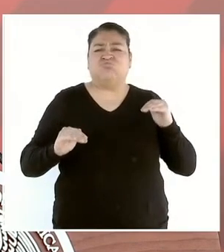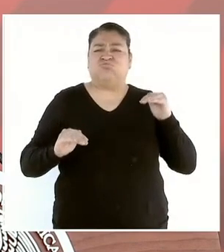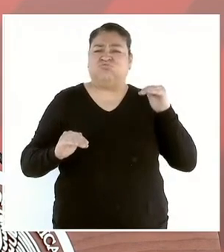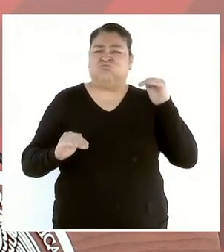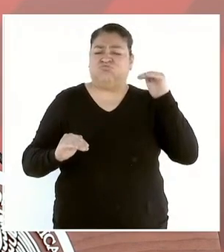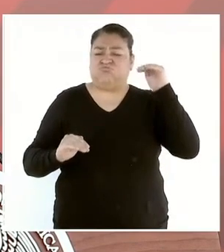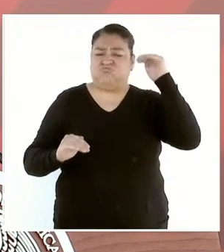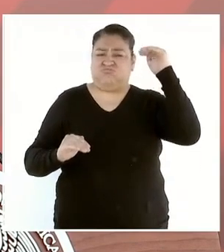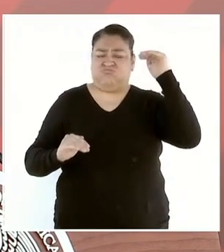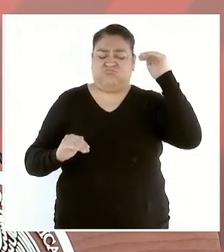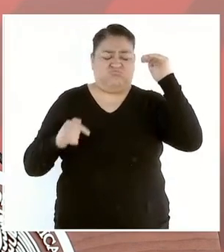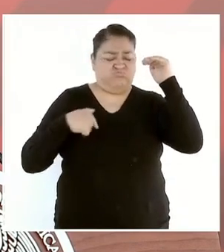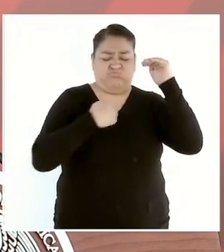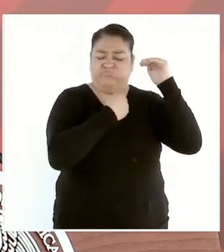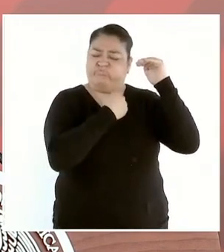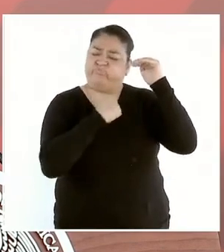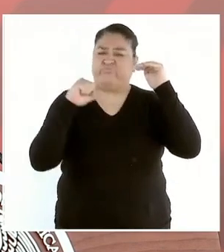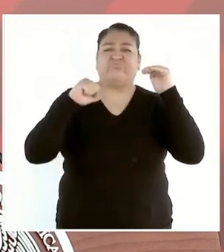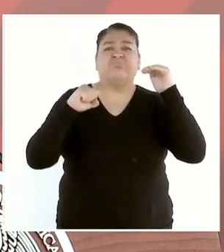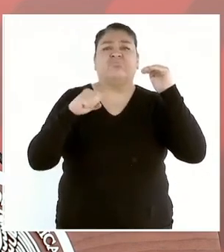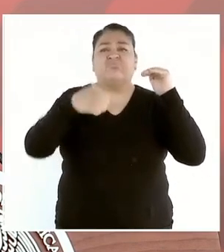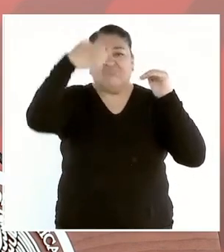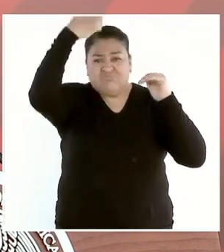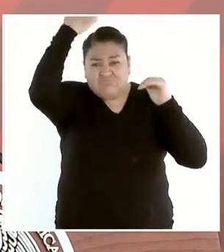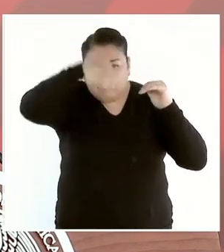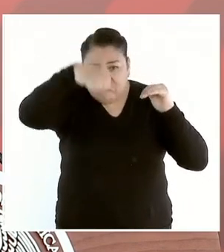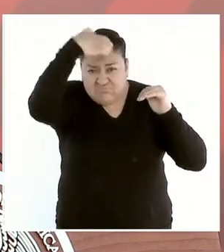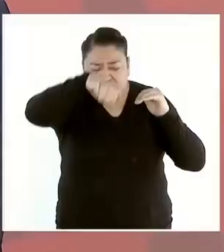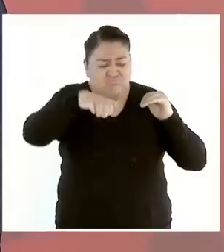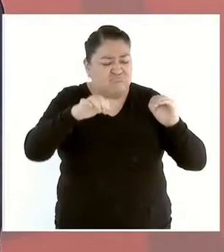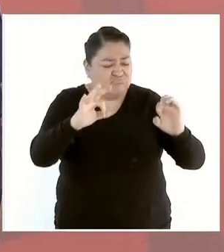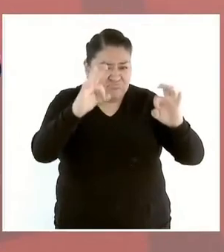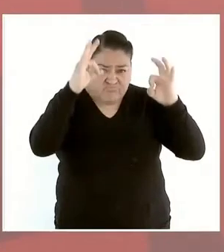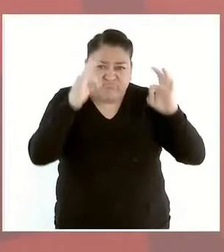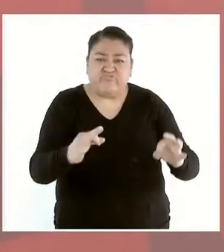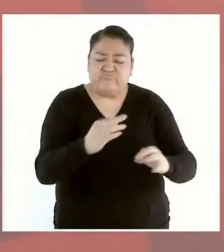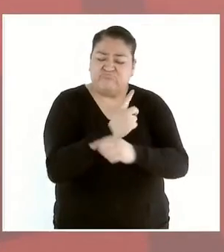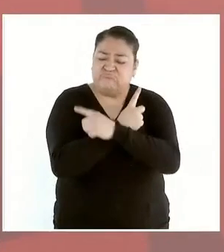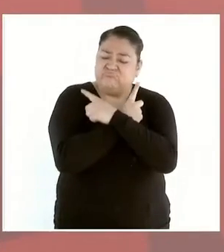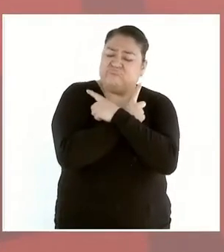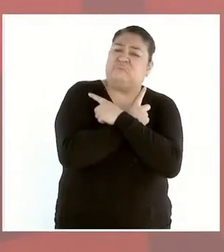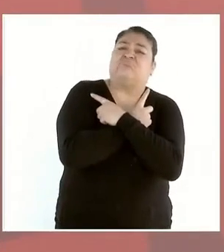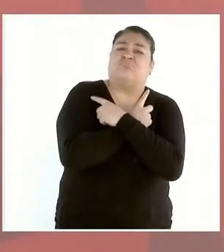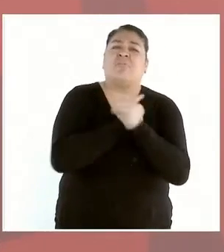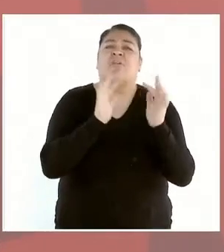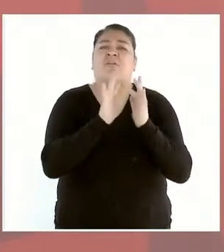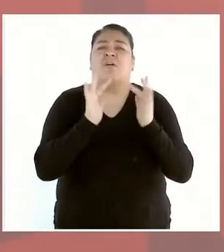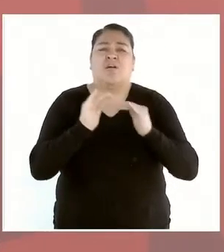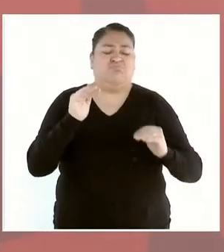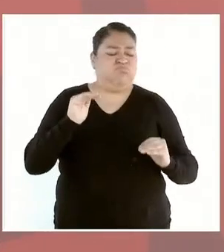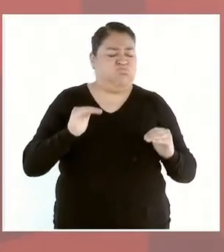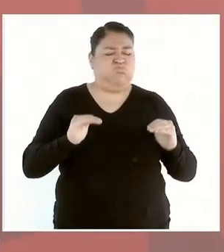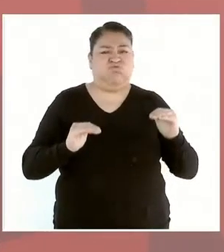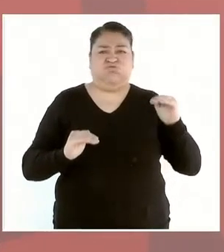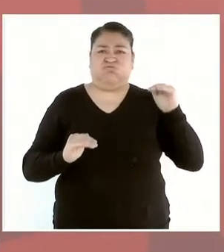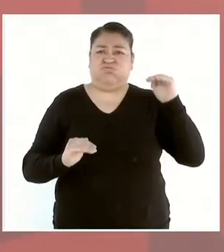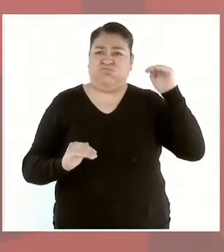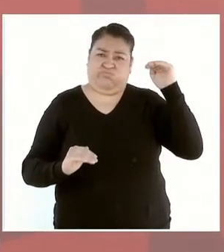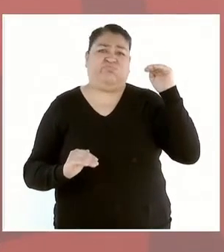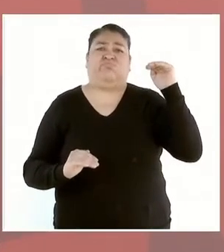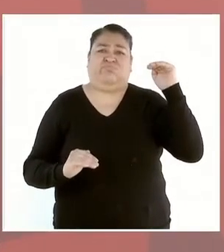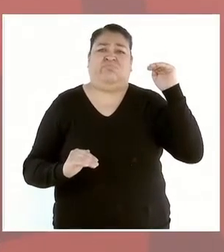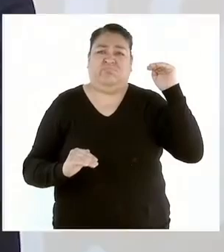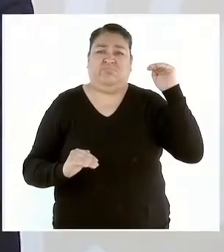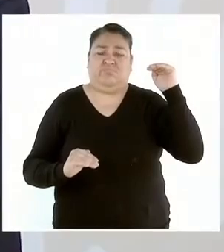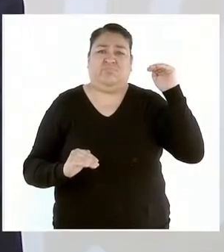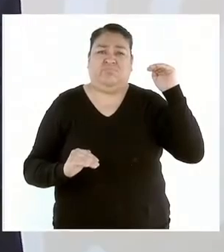de organización de disciplina y moralidad de las tropas francesas